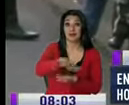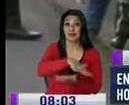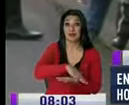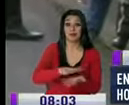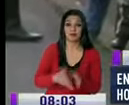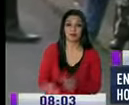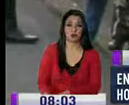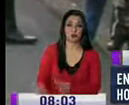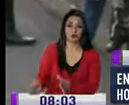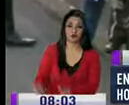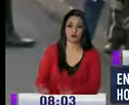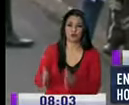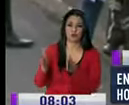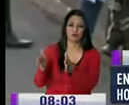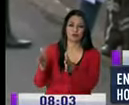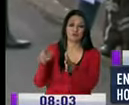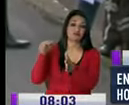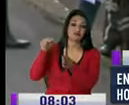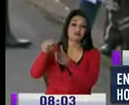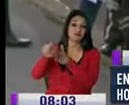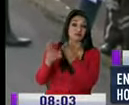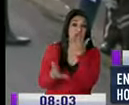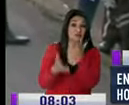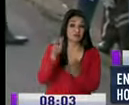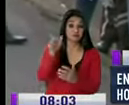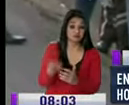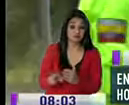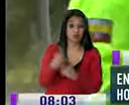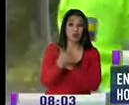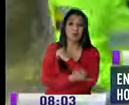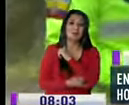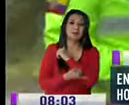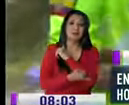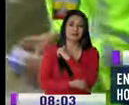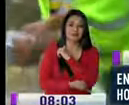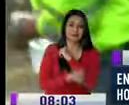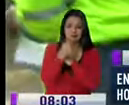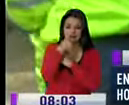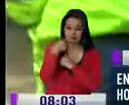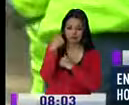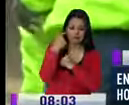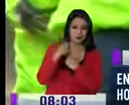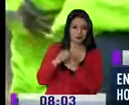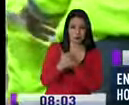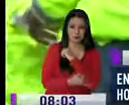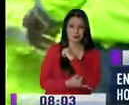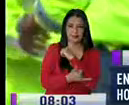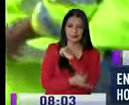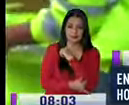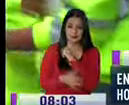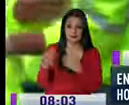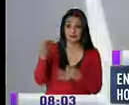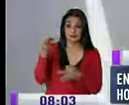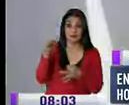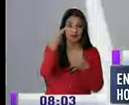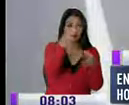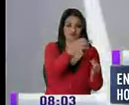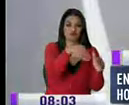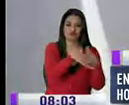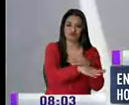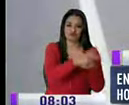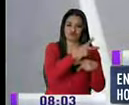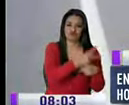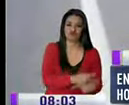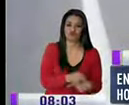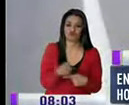los rasgos físicos presumen que podría ser un extranjero. Además, el papel pasó a cadena de custodia. Como NN ingresó a la morgue